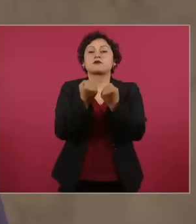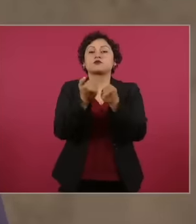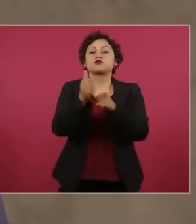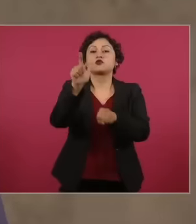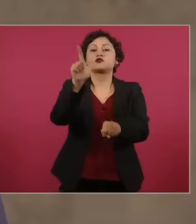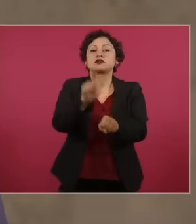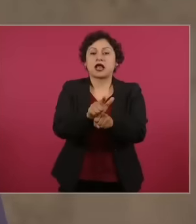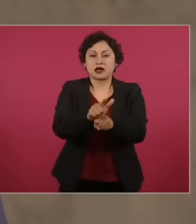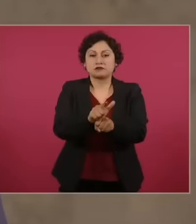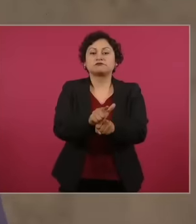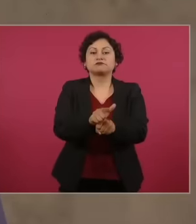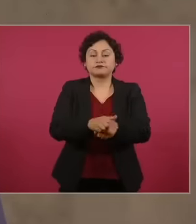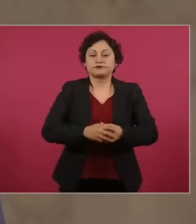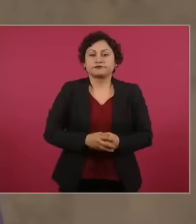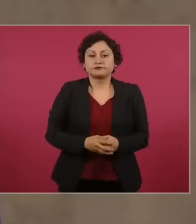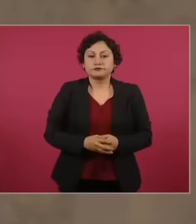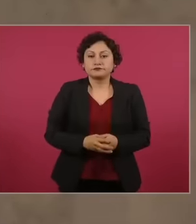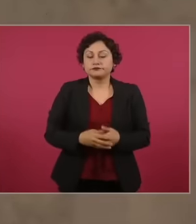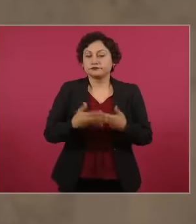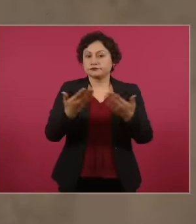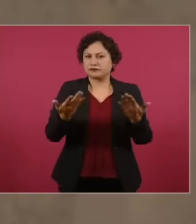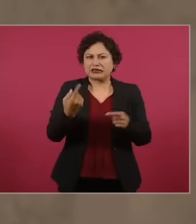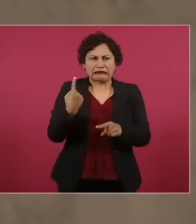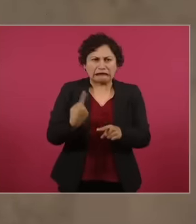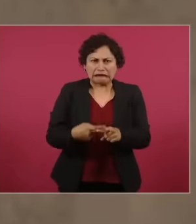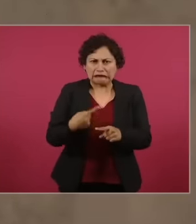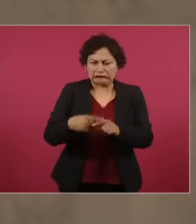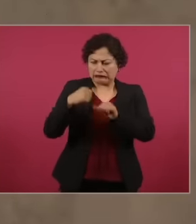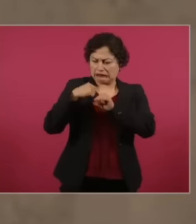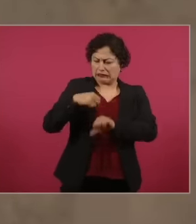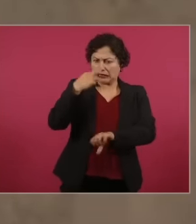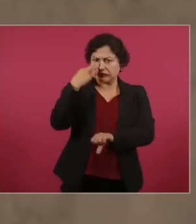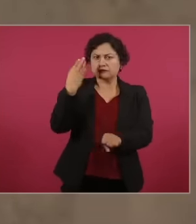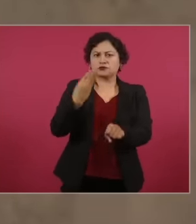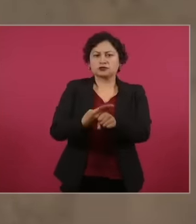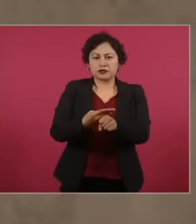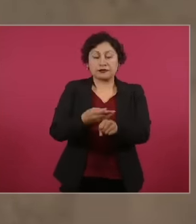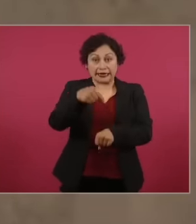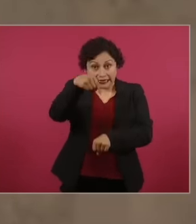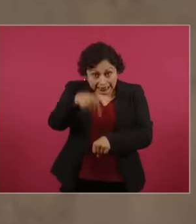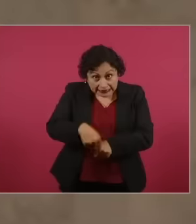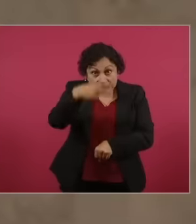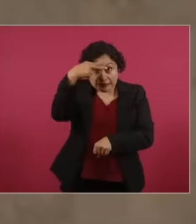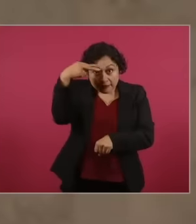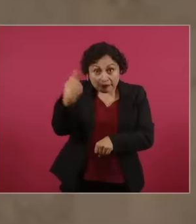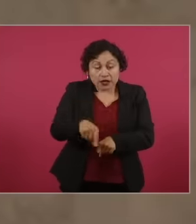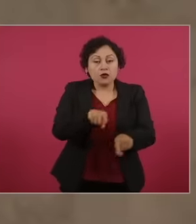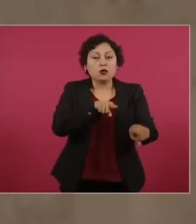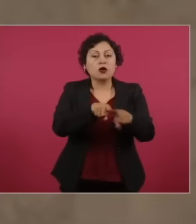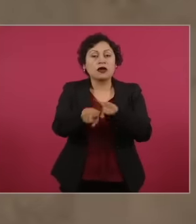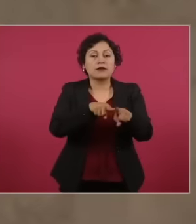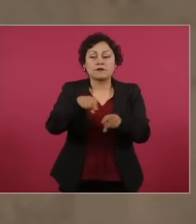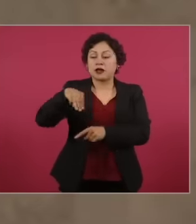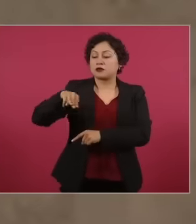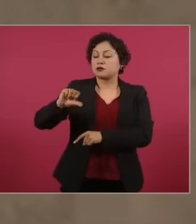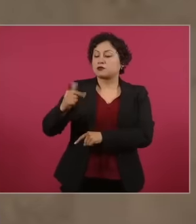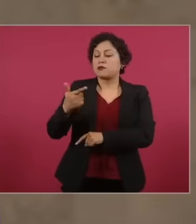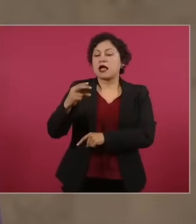Aquí los hermanos Flores Magón lucharon por los derechos de los trabajadores.